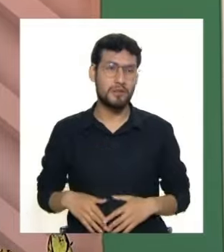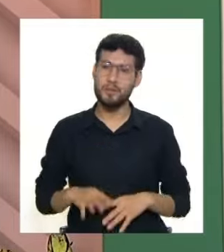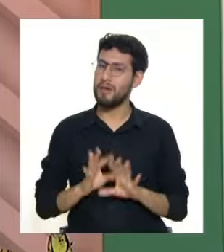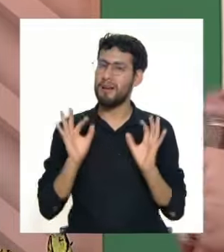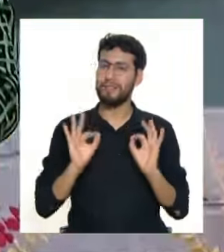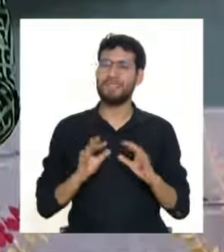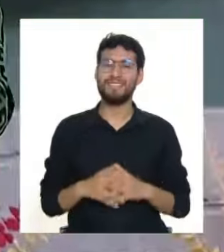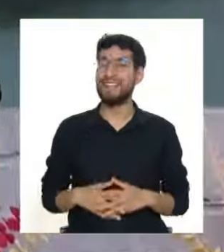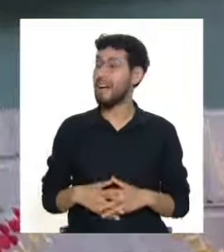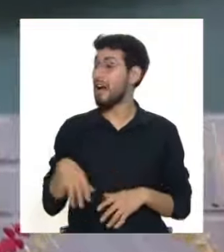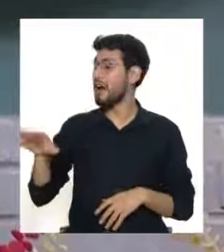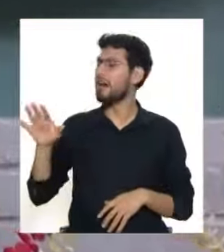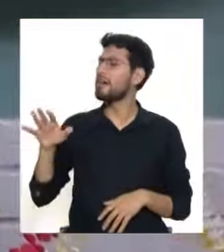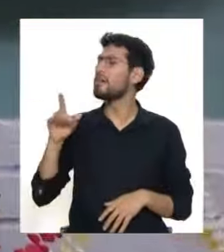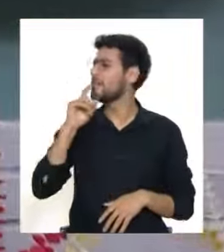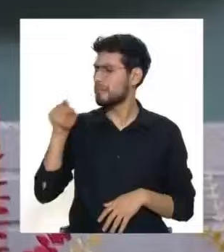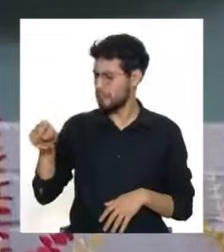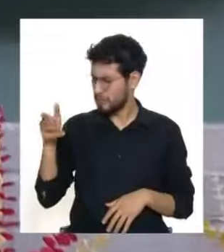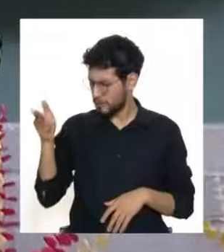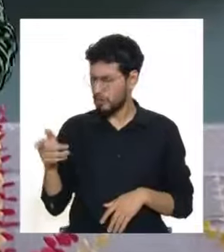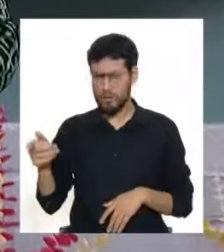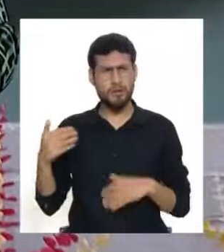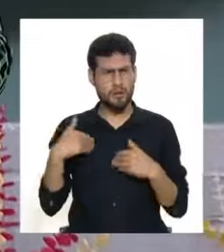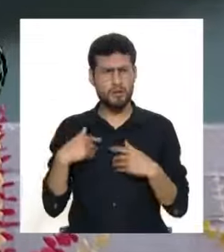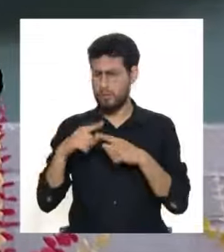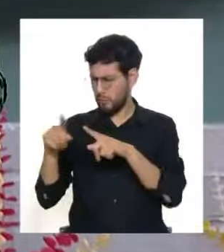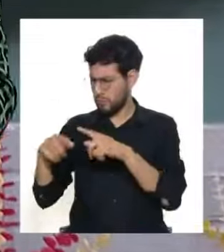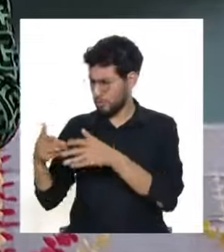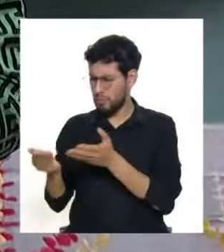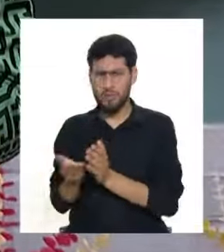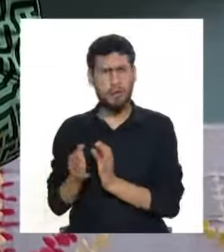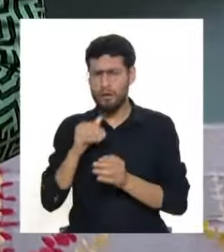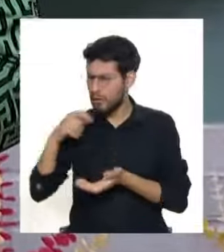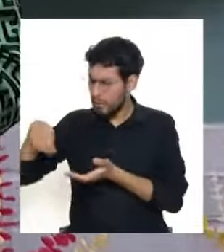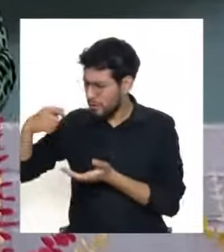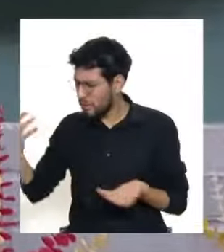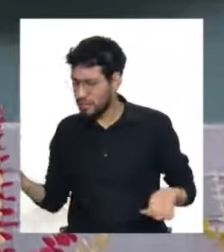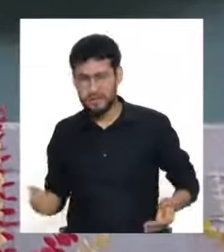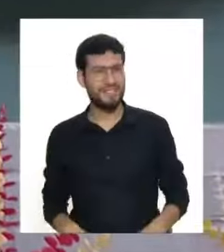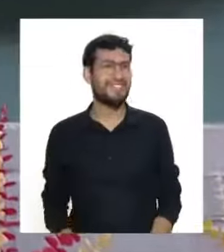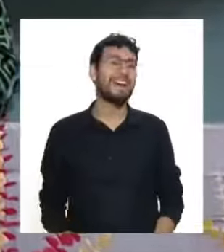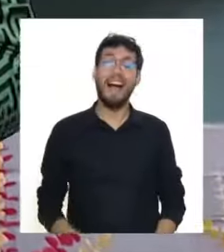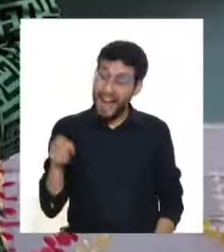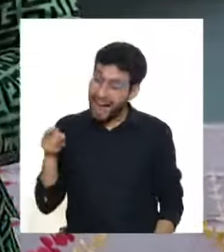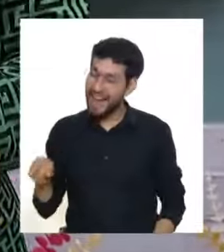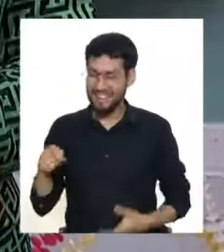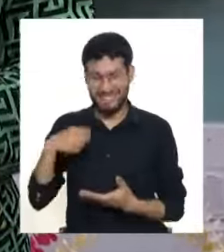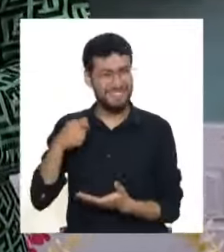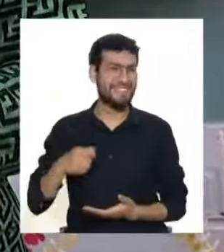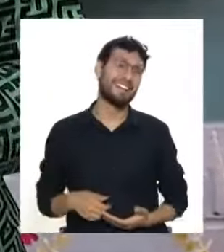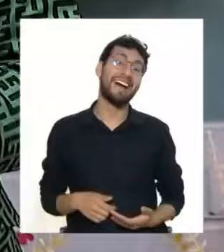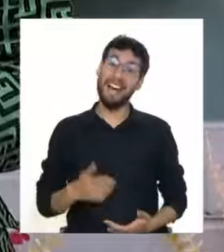ya no es. Y escúchame, papi, yo te veo que has venido con bastantes platos, pero no te veo la cucharita. Acá está, papi. Ahí está la